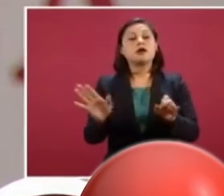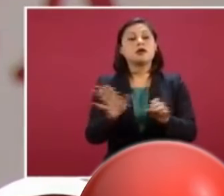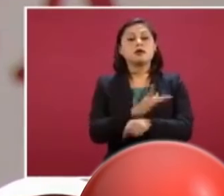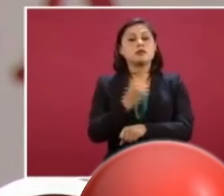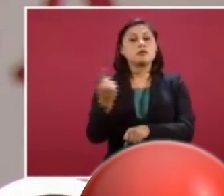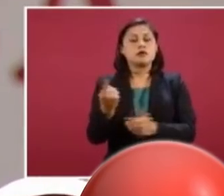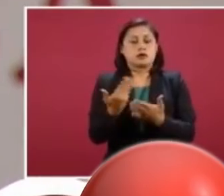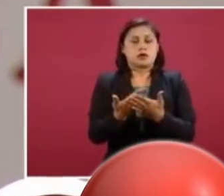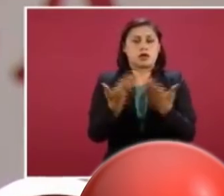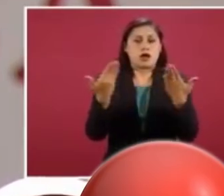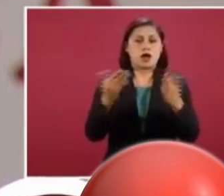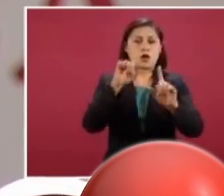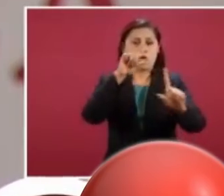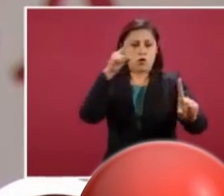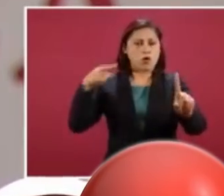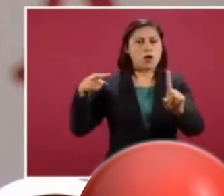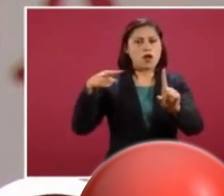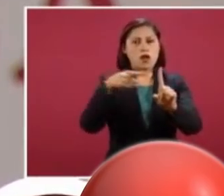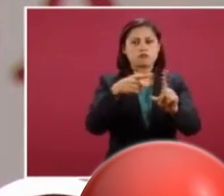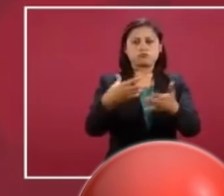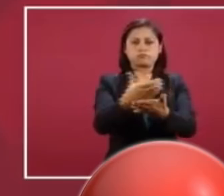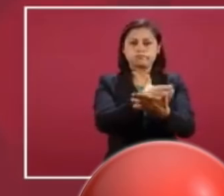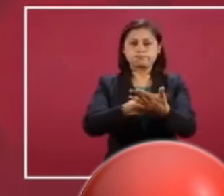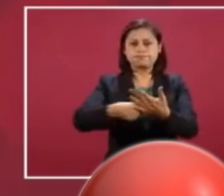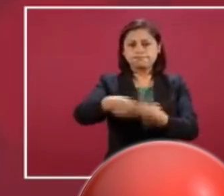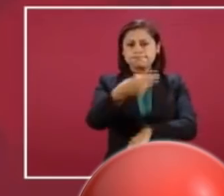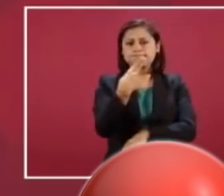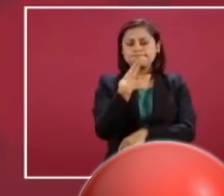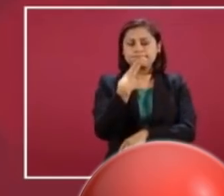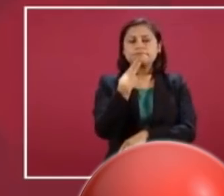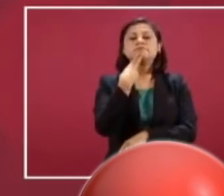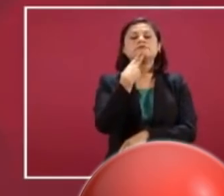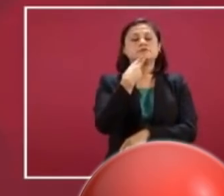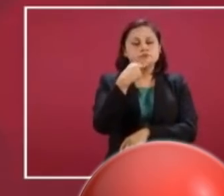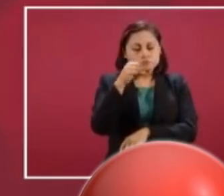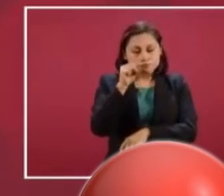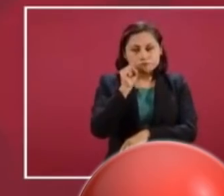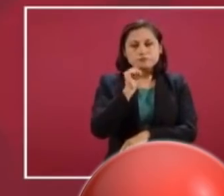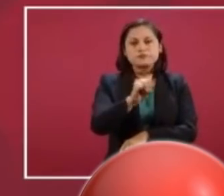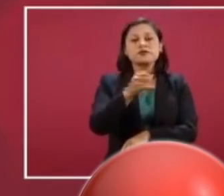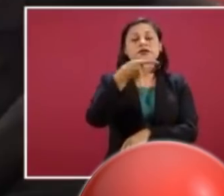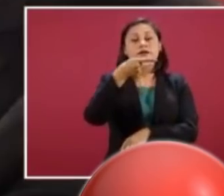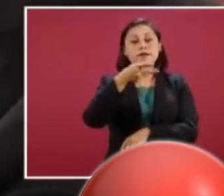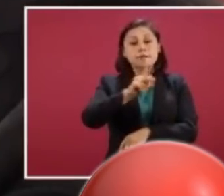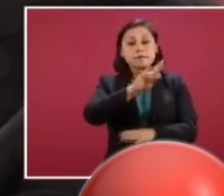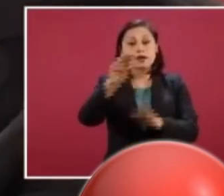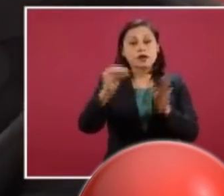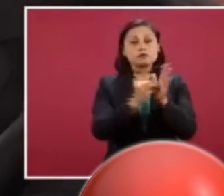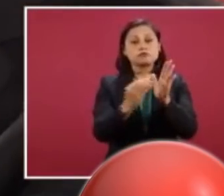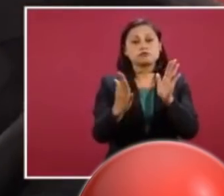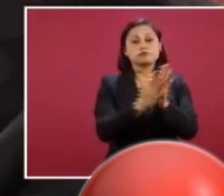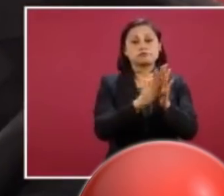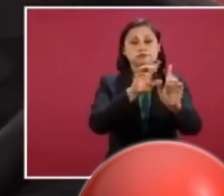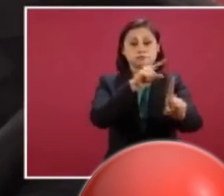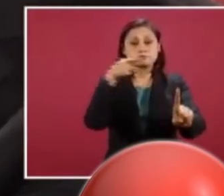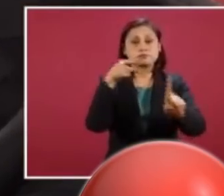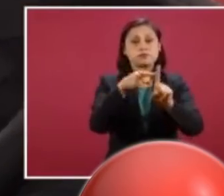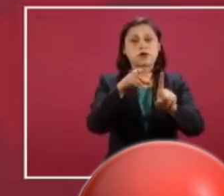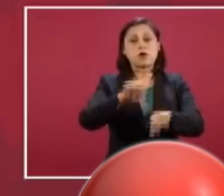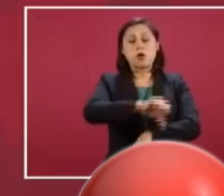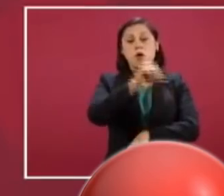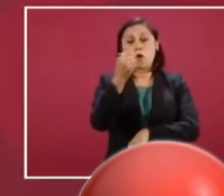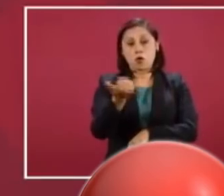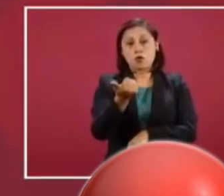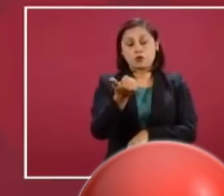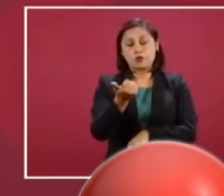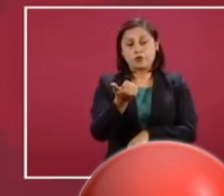solo es la utilidad, sino se incluye también como objetivo de